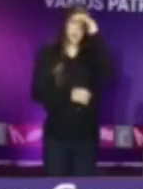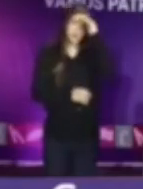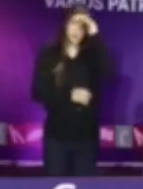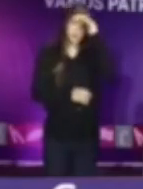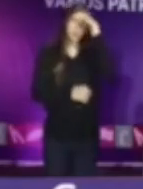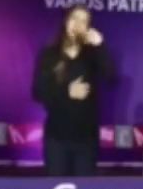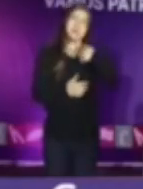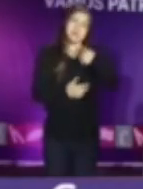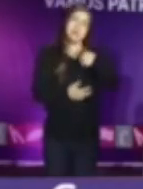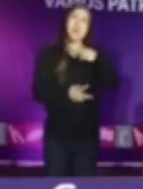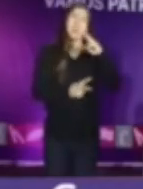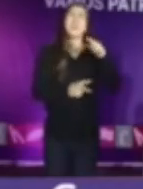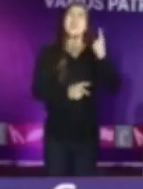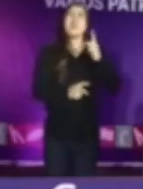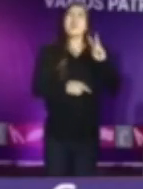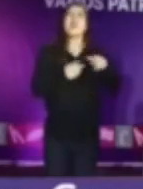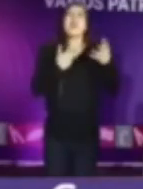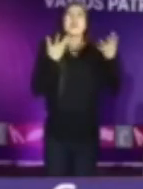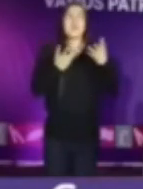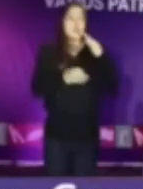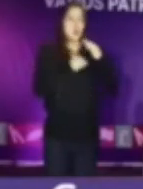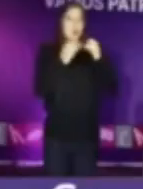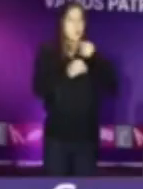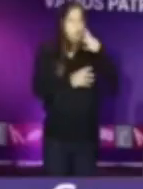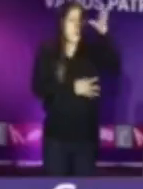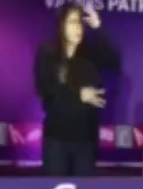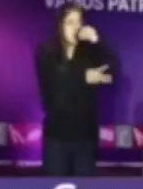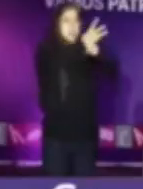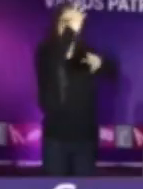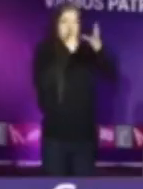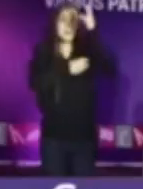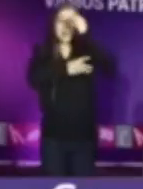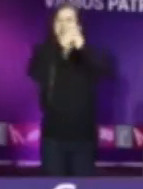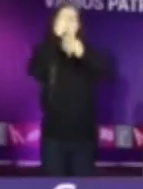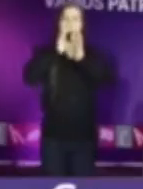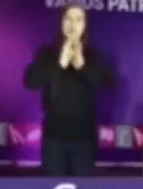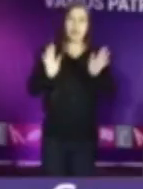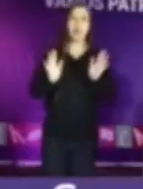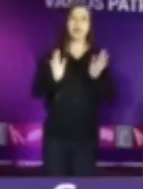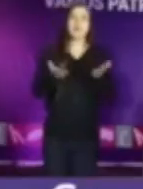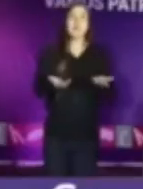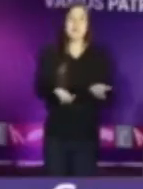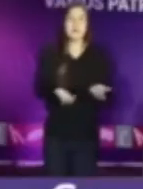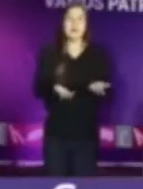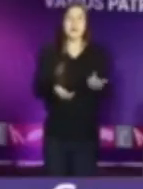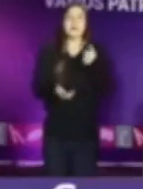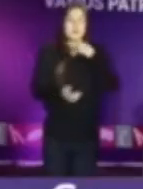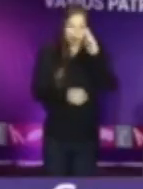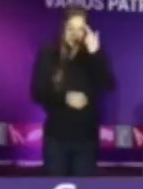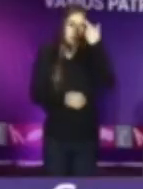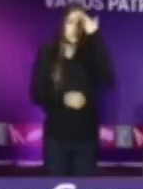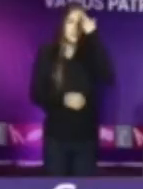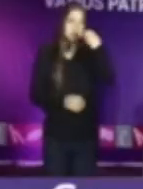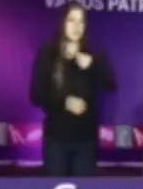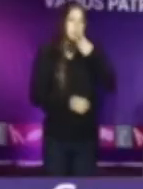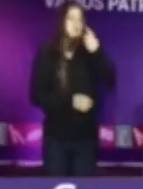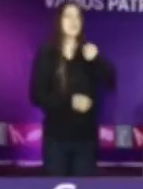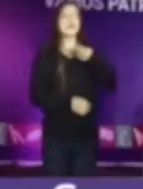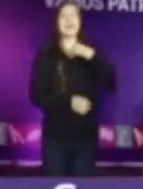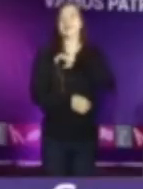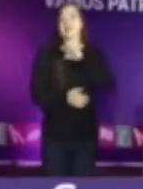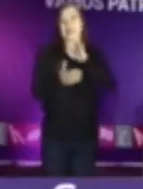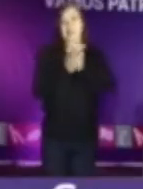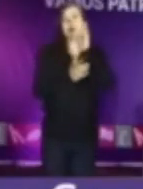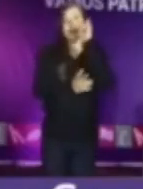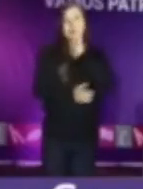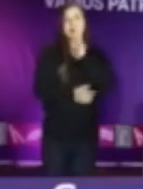con todo esto que tengo, que he aprendido, ¿no? Y entonces recuerdo que le dije a mi querida esposa Hildy, le